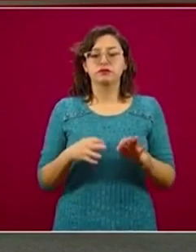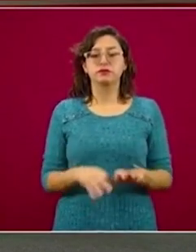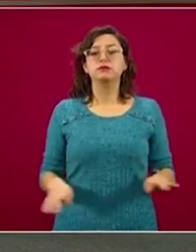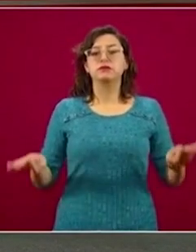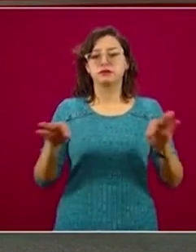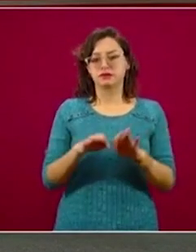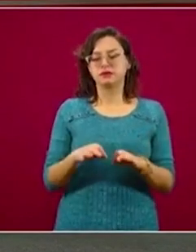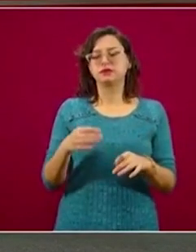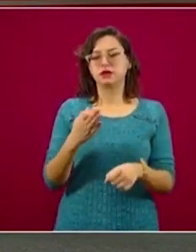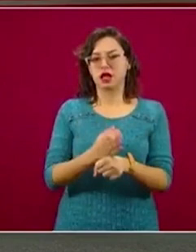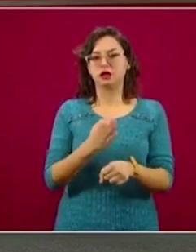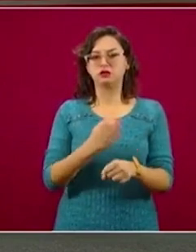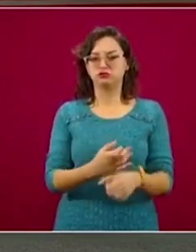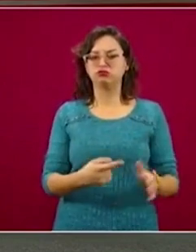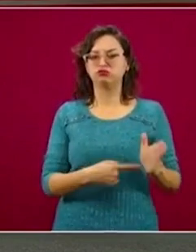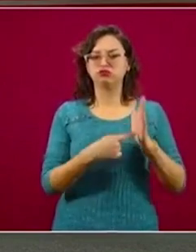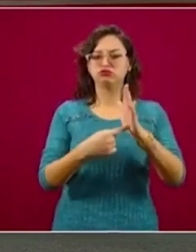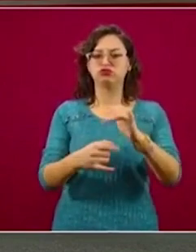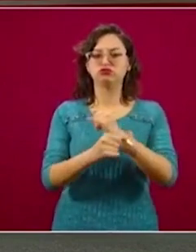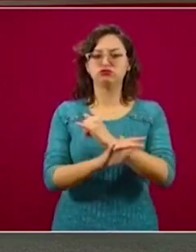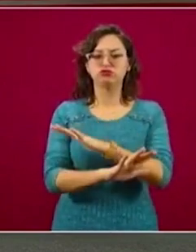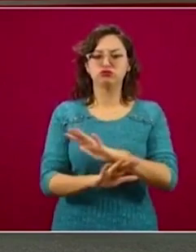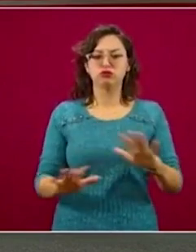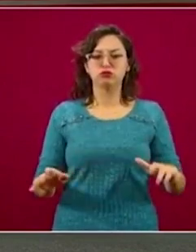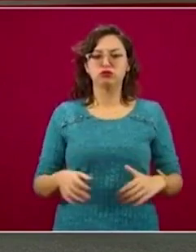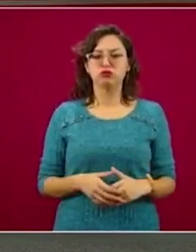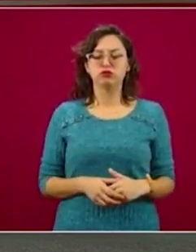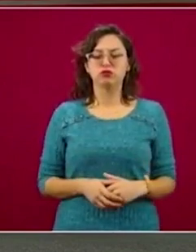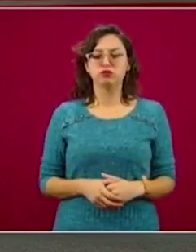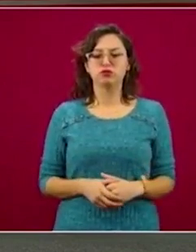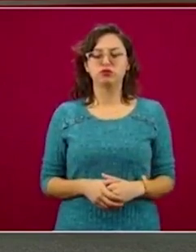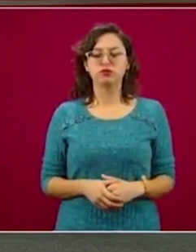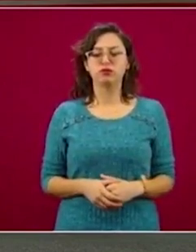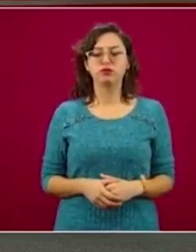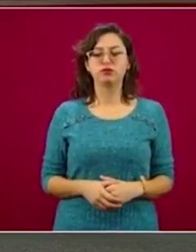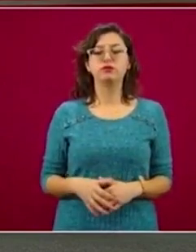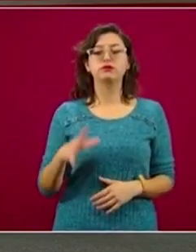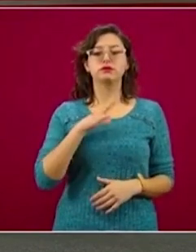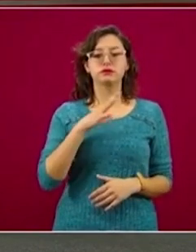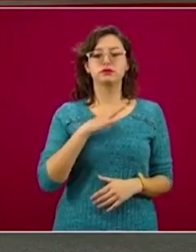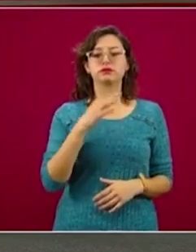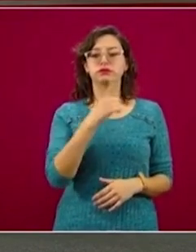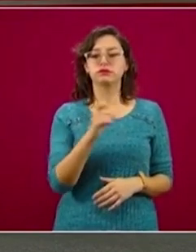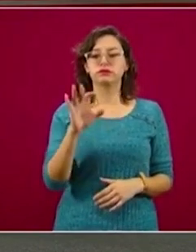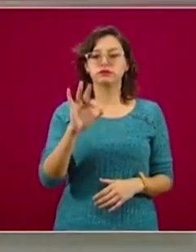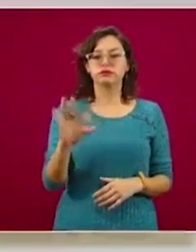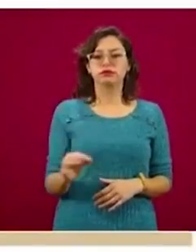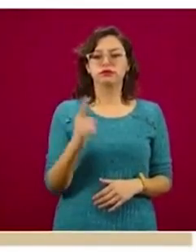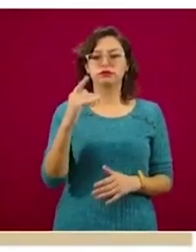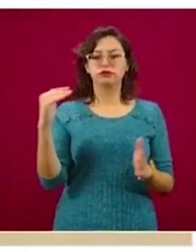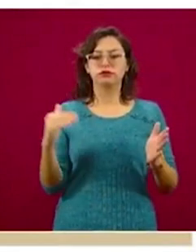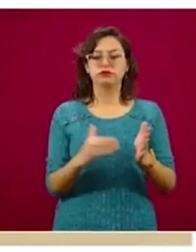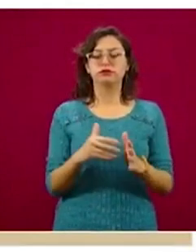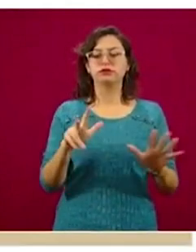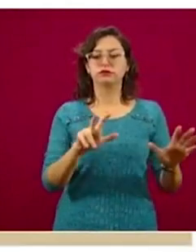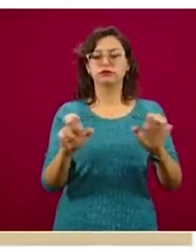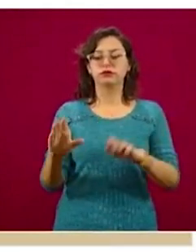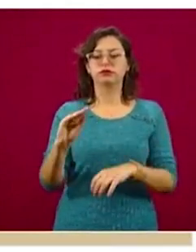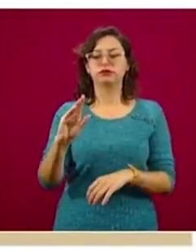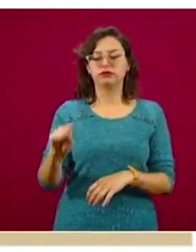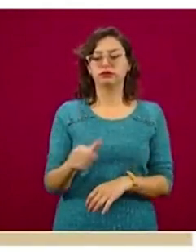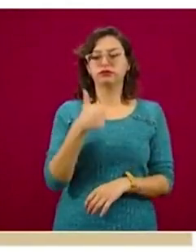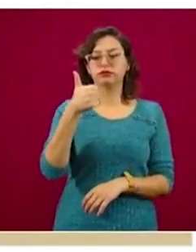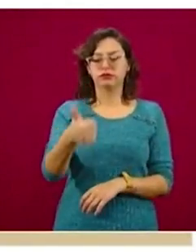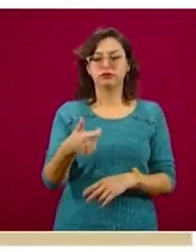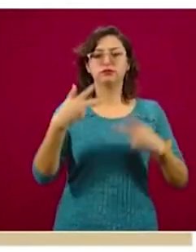mayo la siguiente por favor vamos con 142 mil 896 créditos